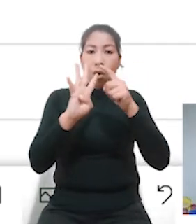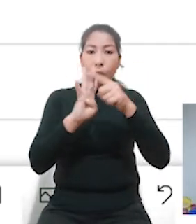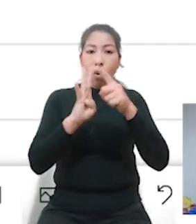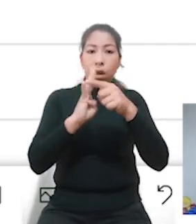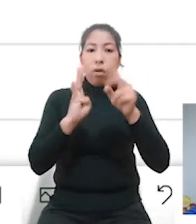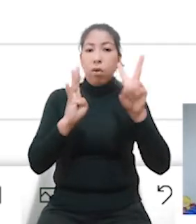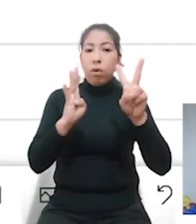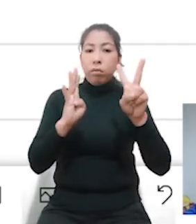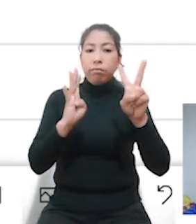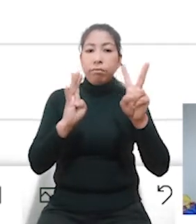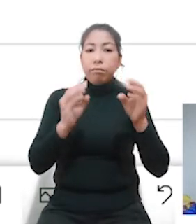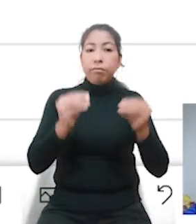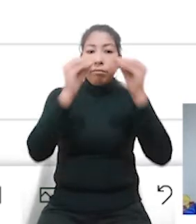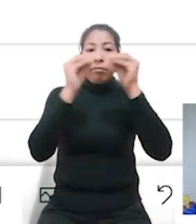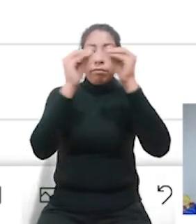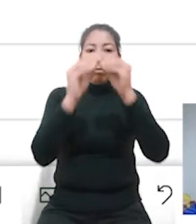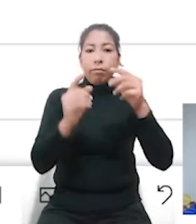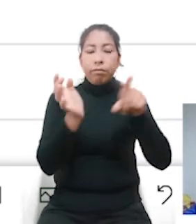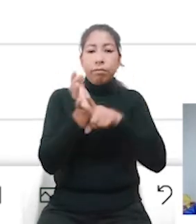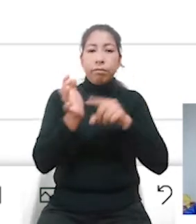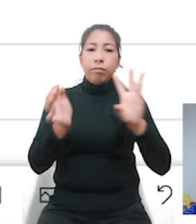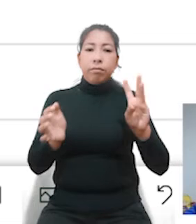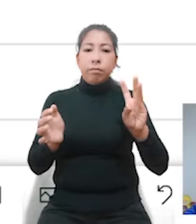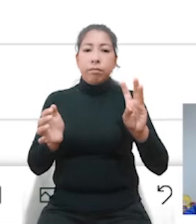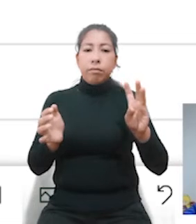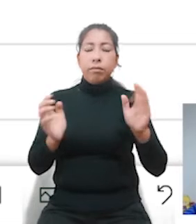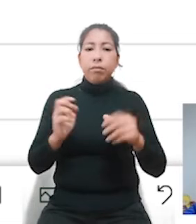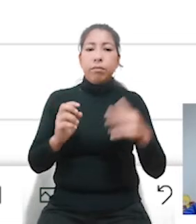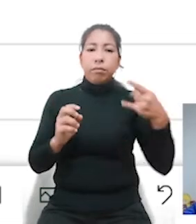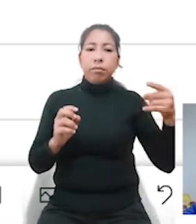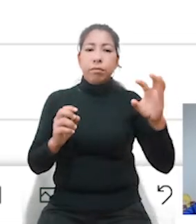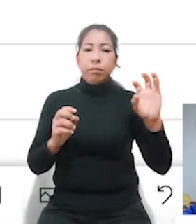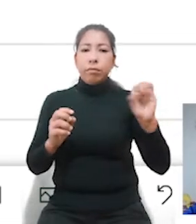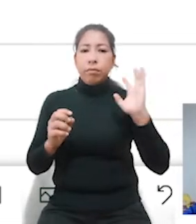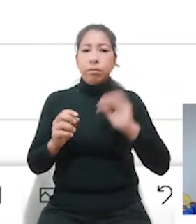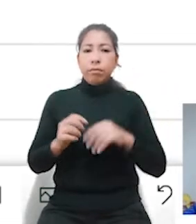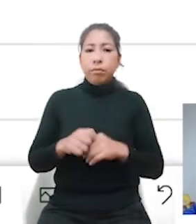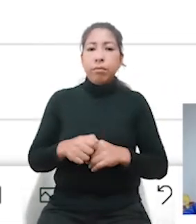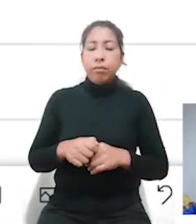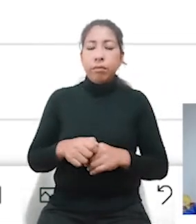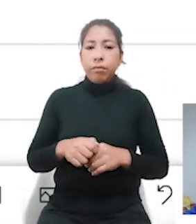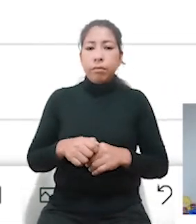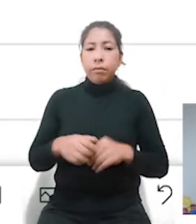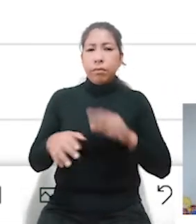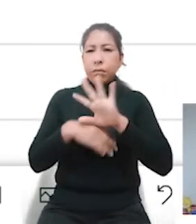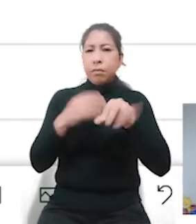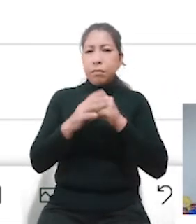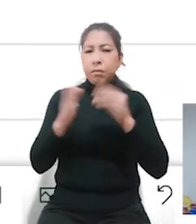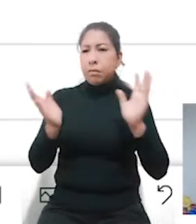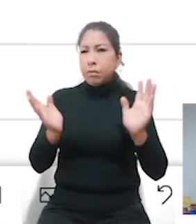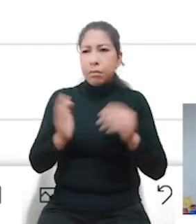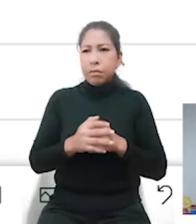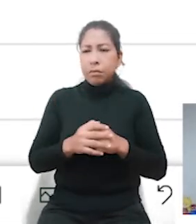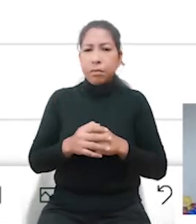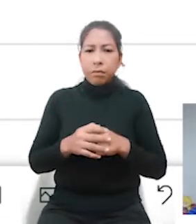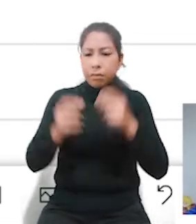Menos 4 menos 2 nos da un resultado de menos 6. Todo esto igual a 0.